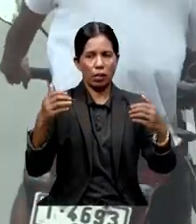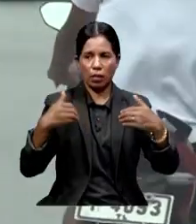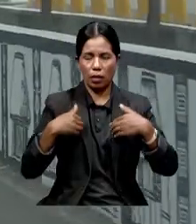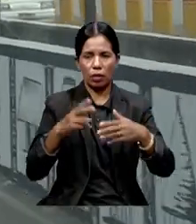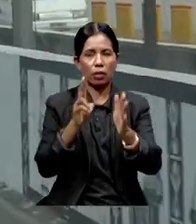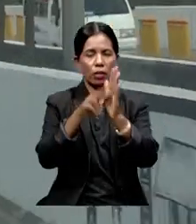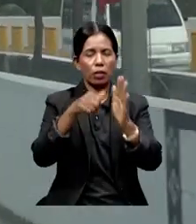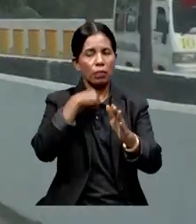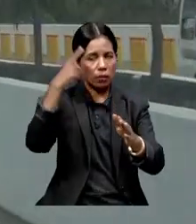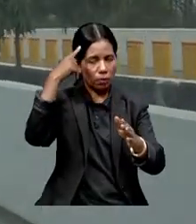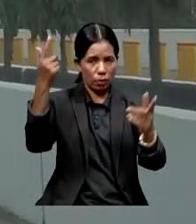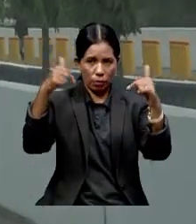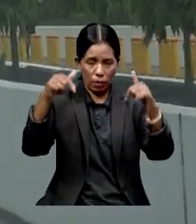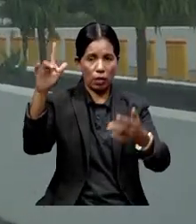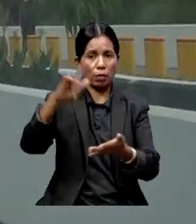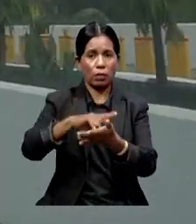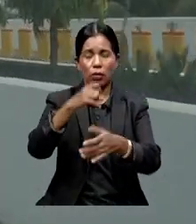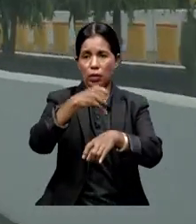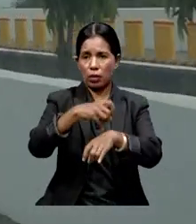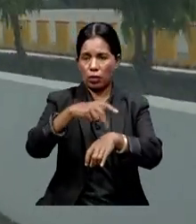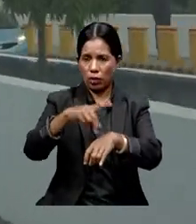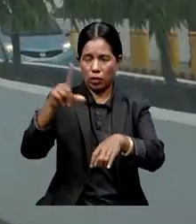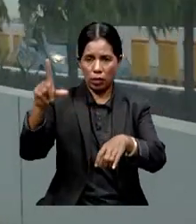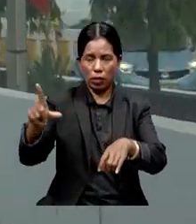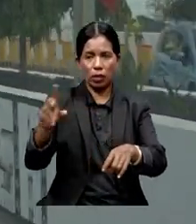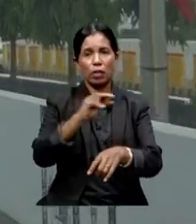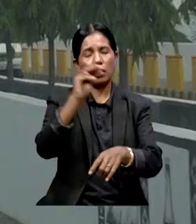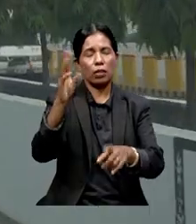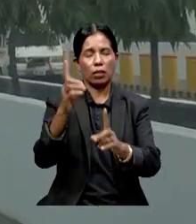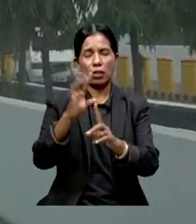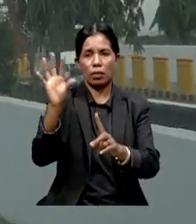horario, Papa Francisco se ito iha aeroporto internasional Nicolau Lobato iha segunda lorong